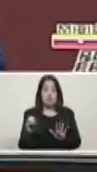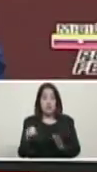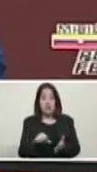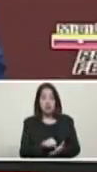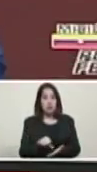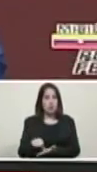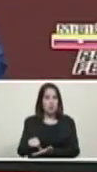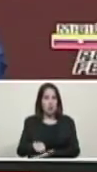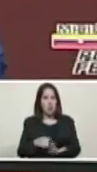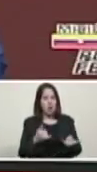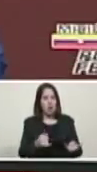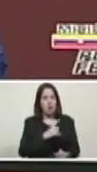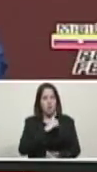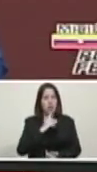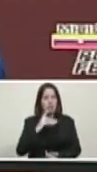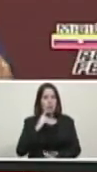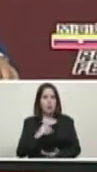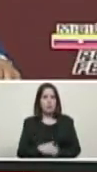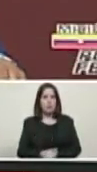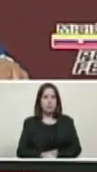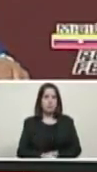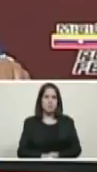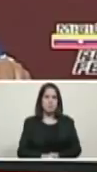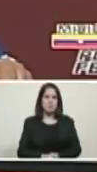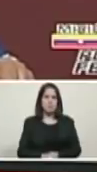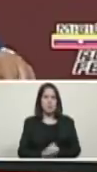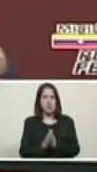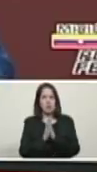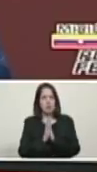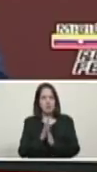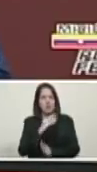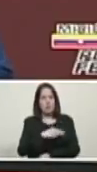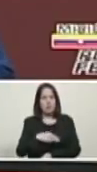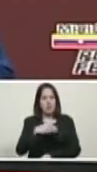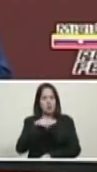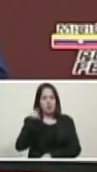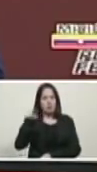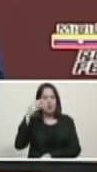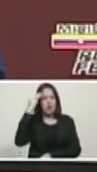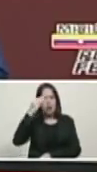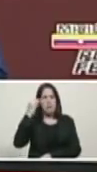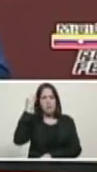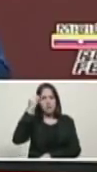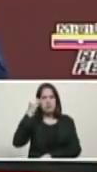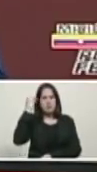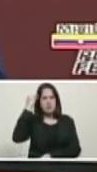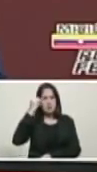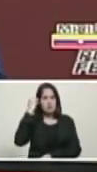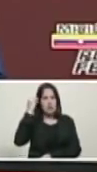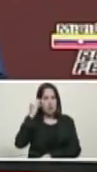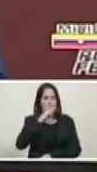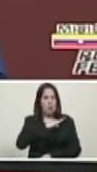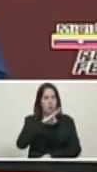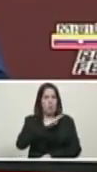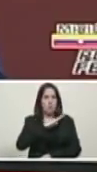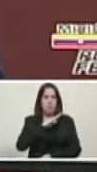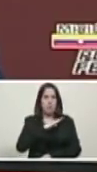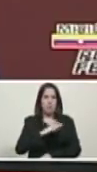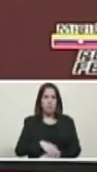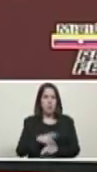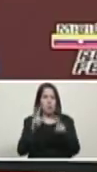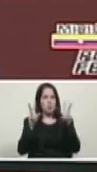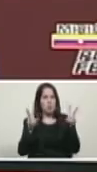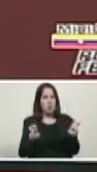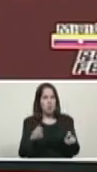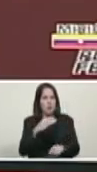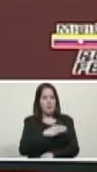que ahora voy a anunciar por favor ministro rededor que han pensado ustedes de manera particular para esta nueva misión